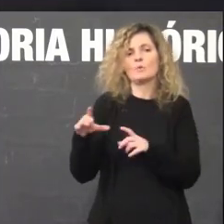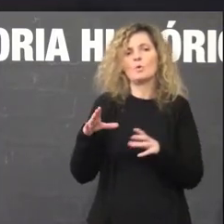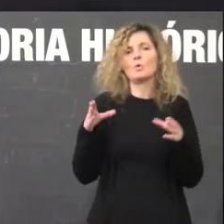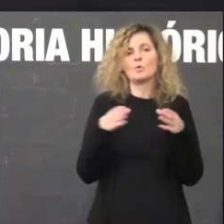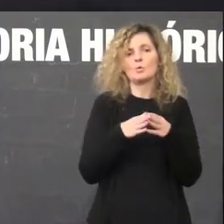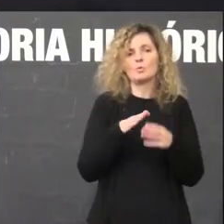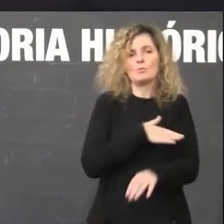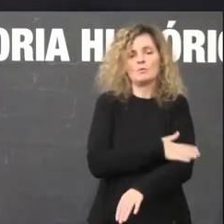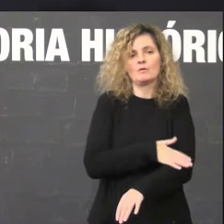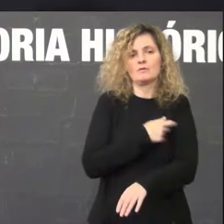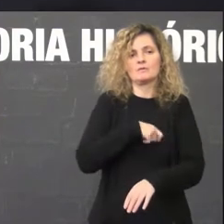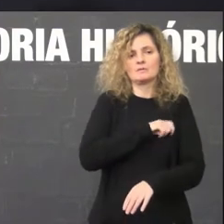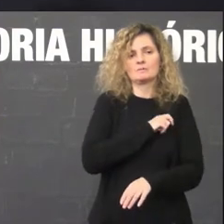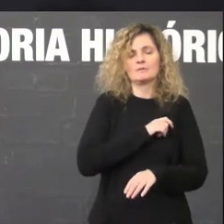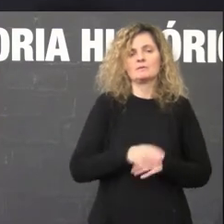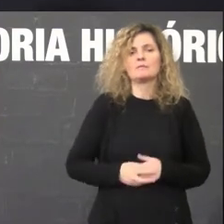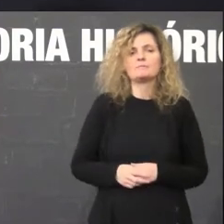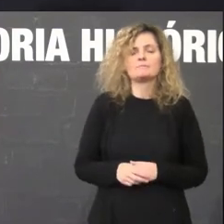Goberno de España.